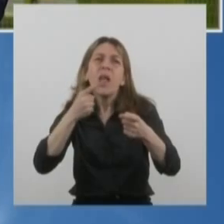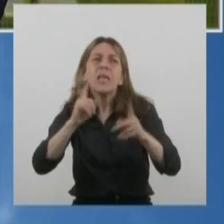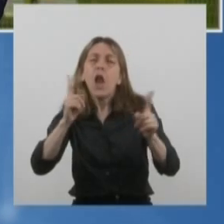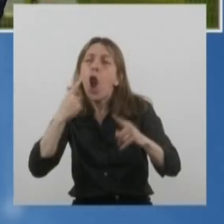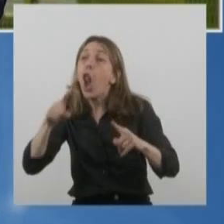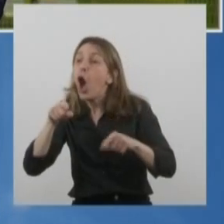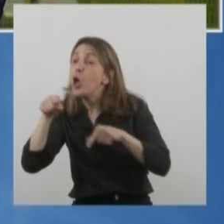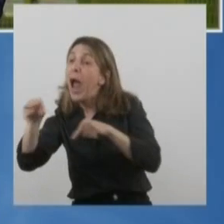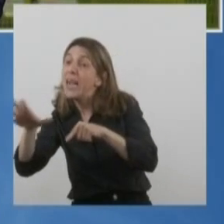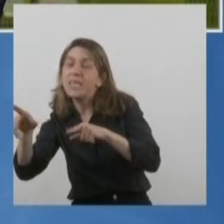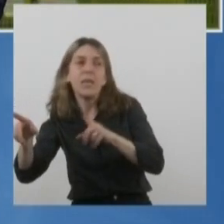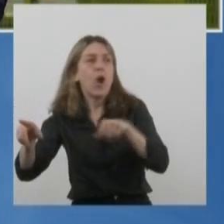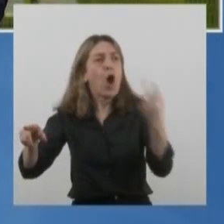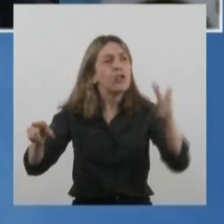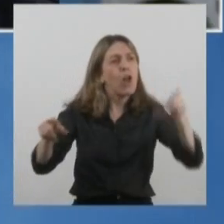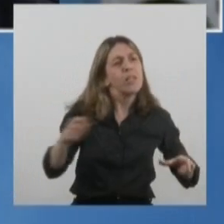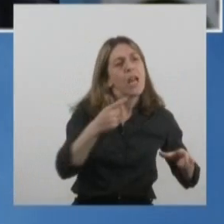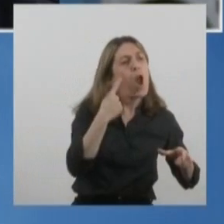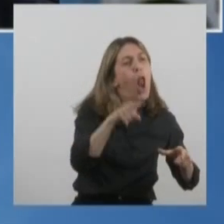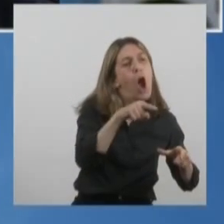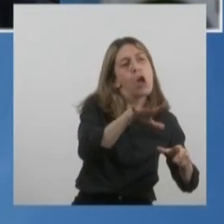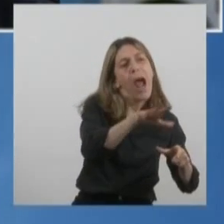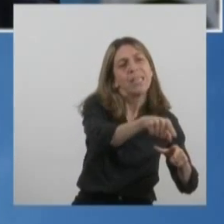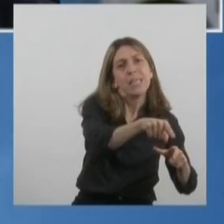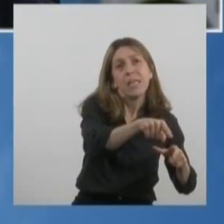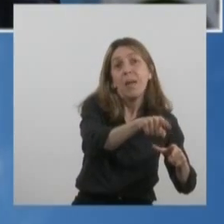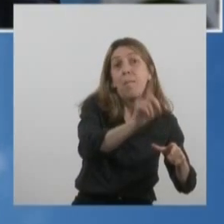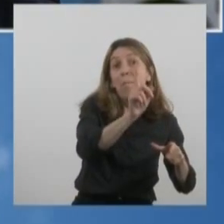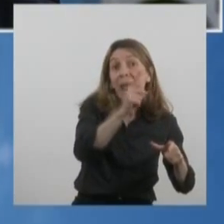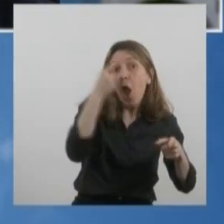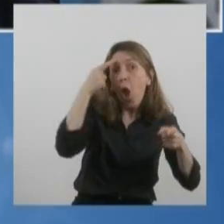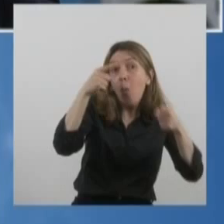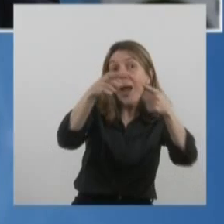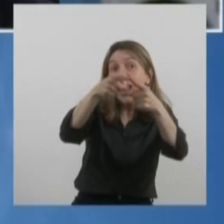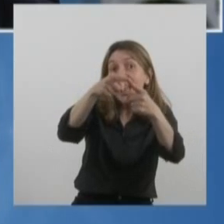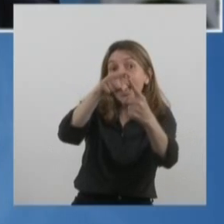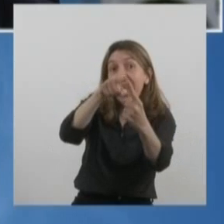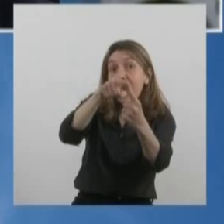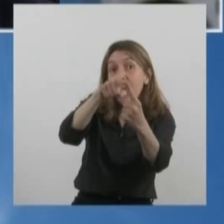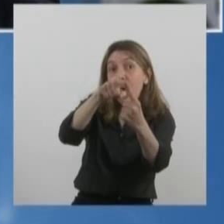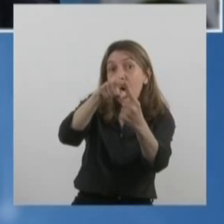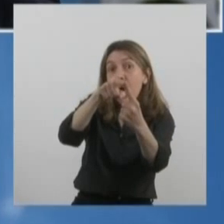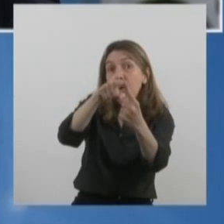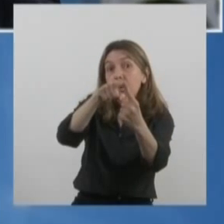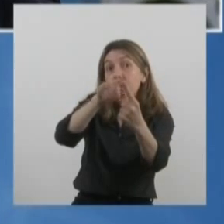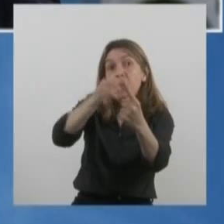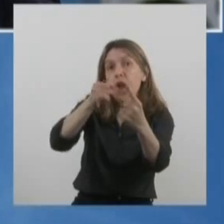dirá, lograremos ese objetivo caminando por otro lado. Pero el objetivo que no esté más en